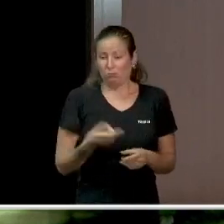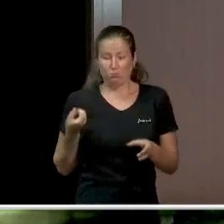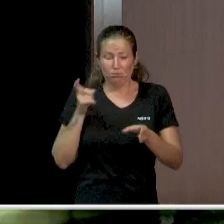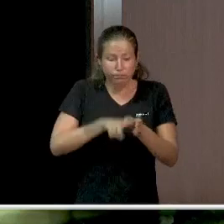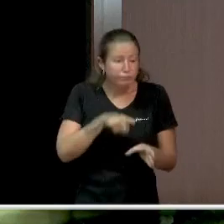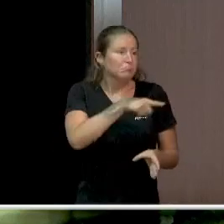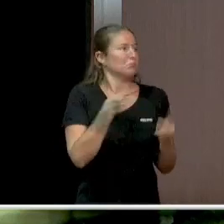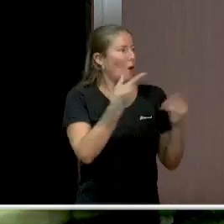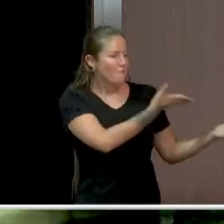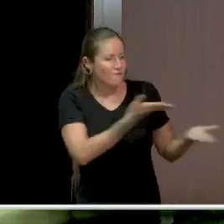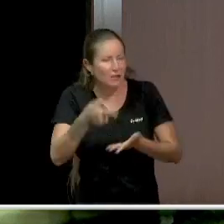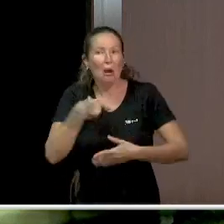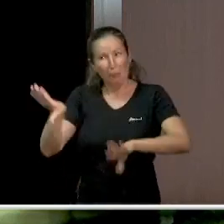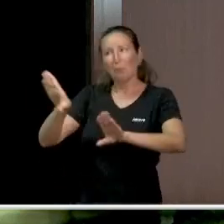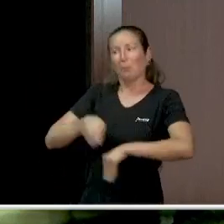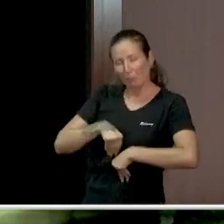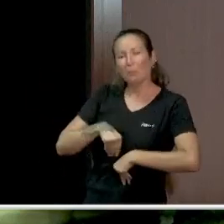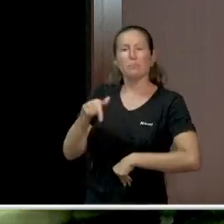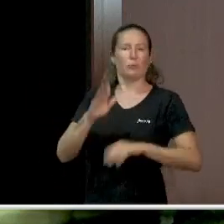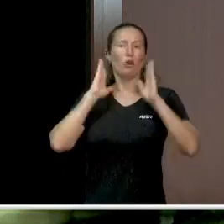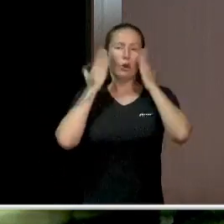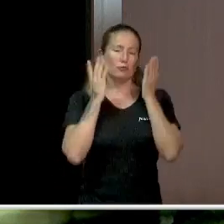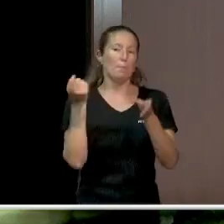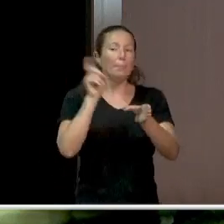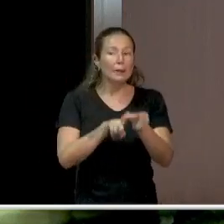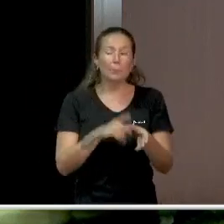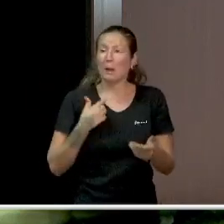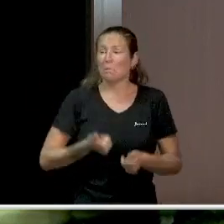participar en este Congreso y, sin